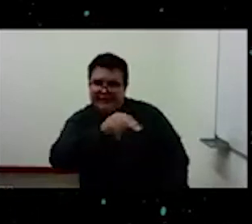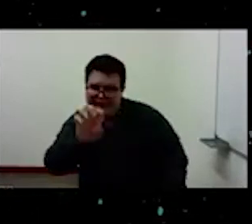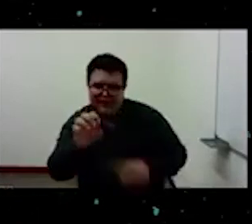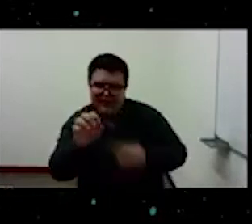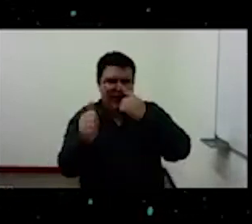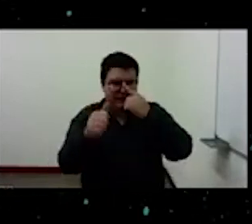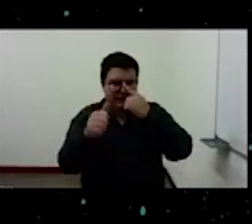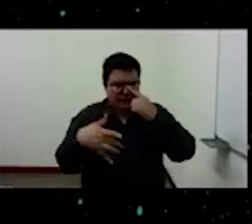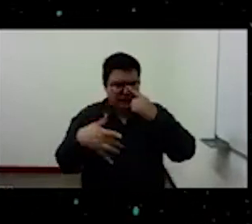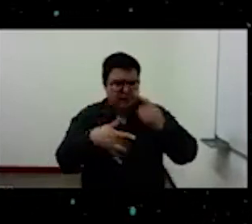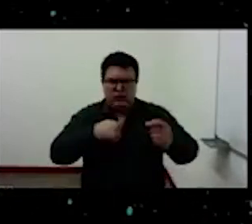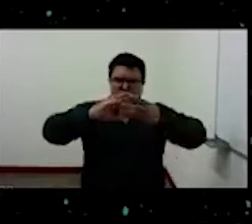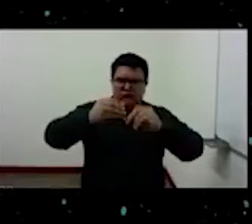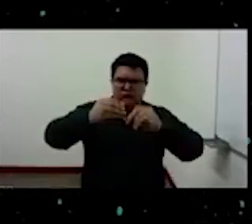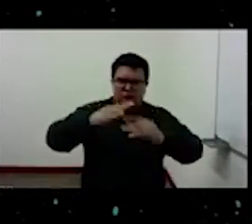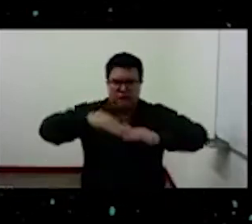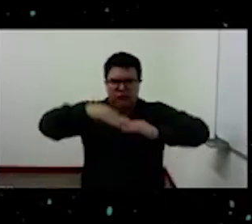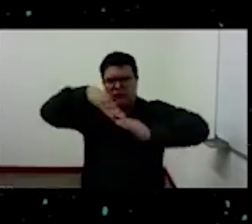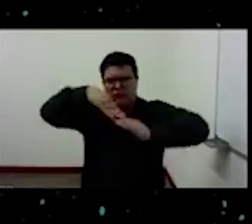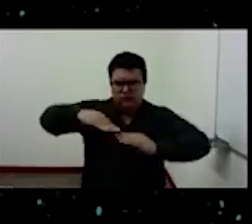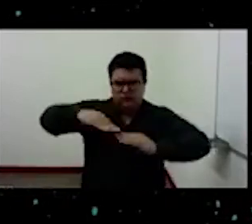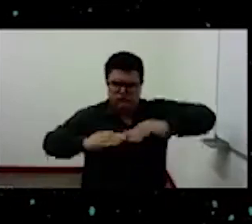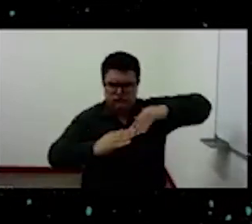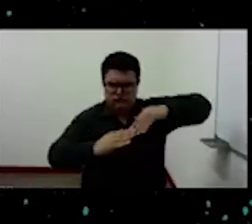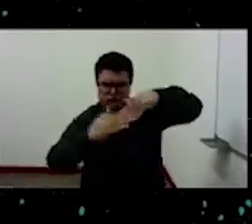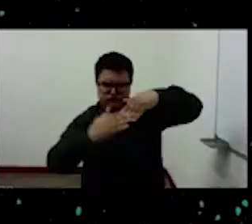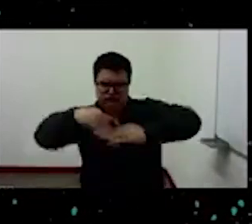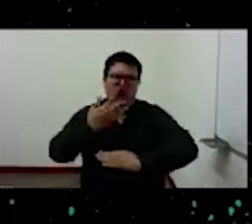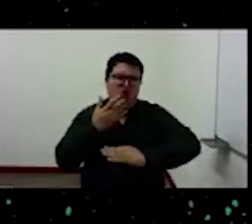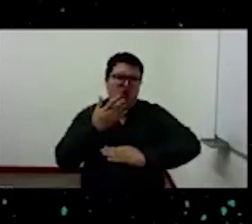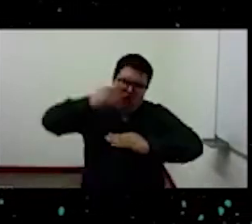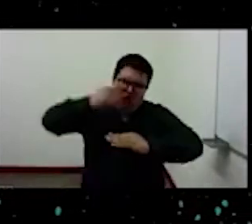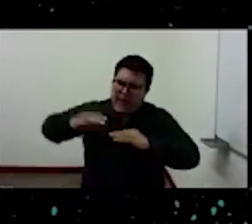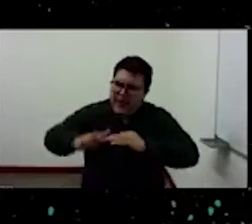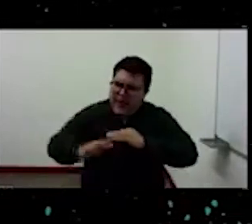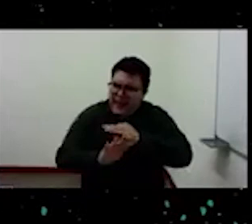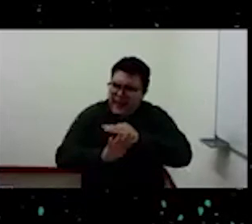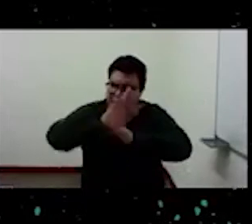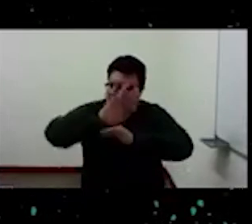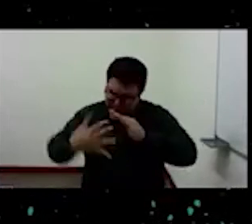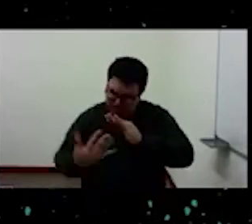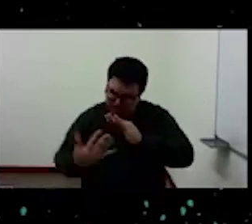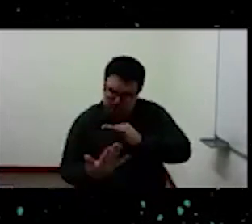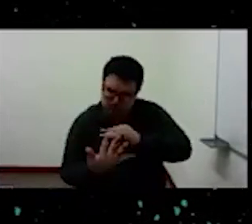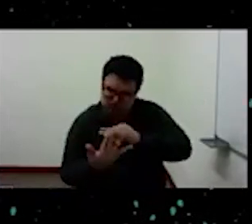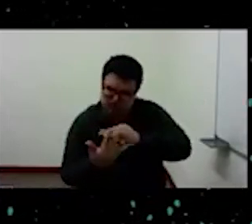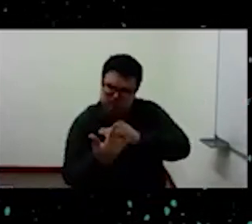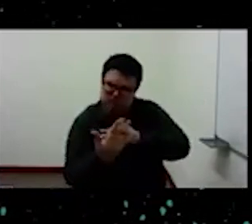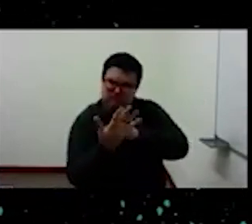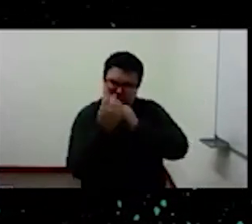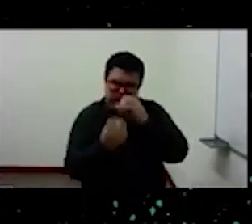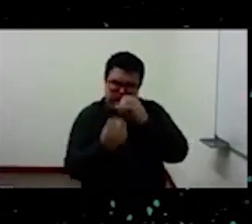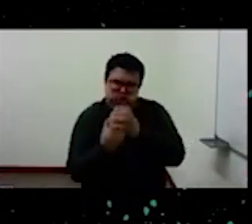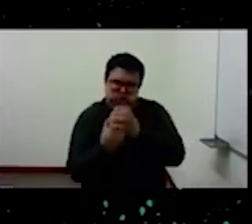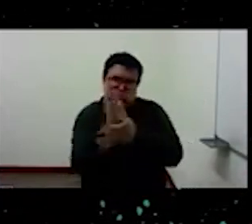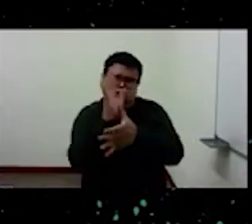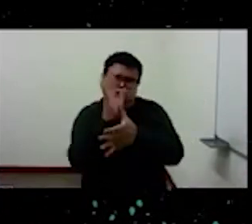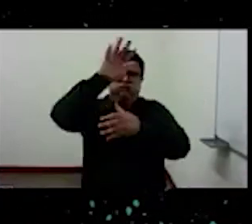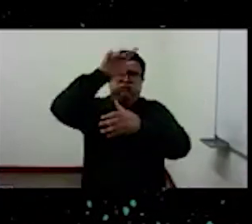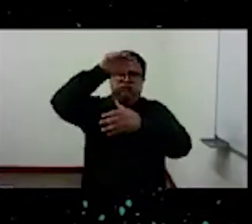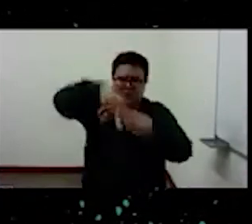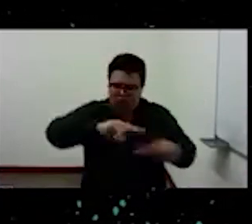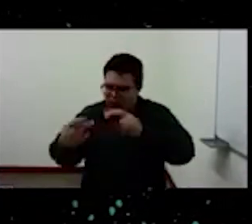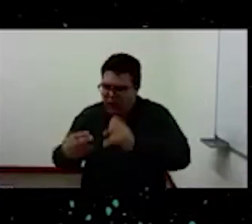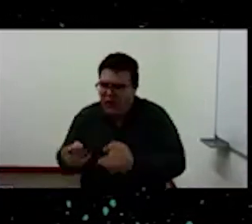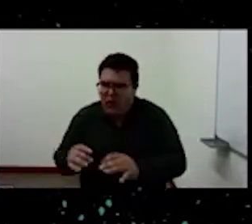en que se hallaba, el color asciende con fuerza desde ese vertiginoso abismo, como un volcán en erupción, en la